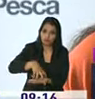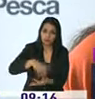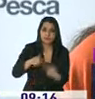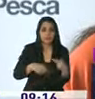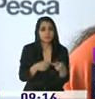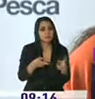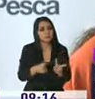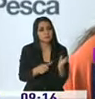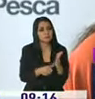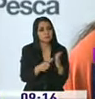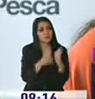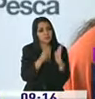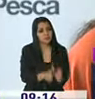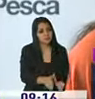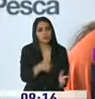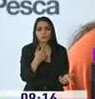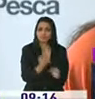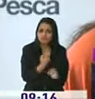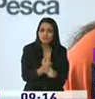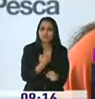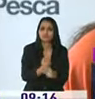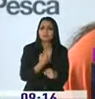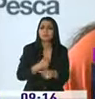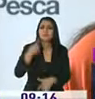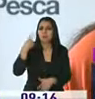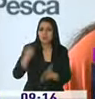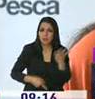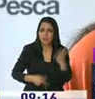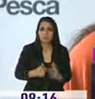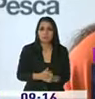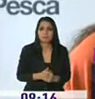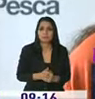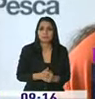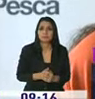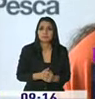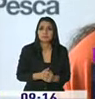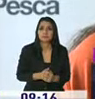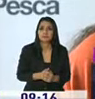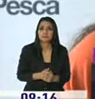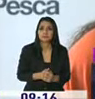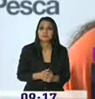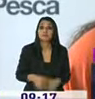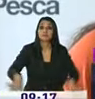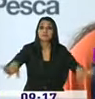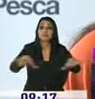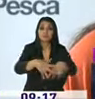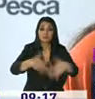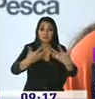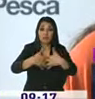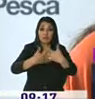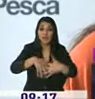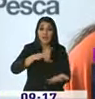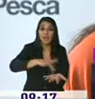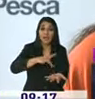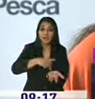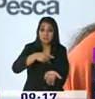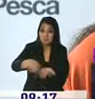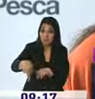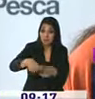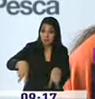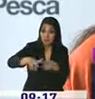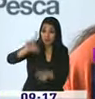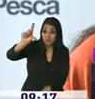demás ministerios, para evitar que las piladoras paguen el precio menor